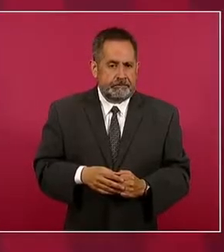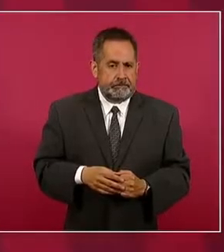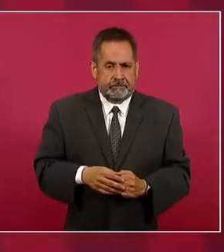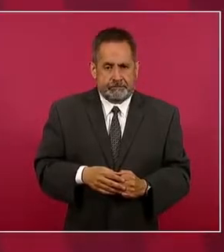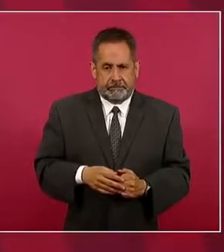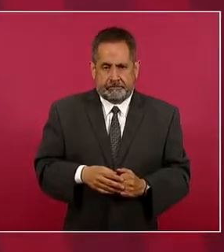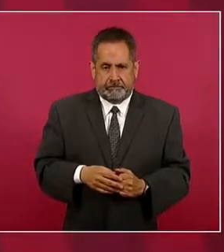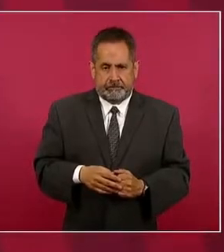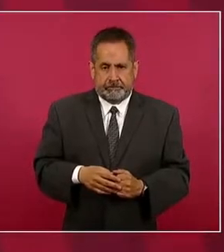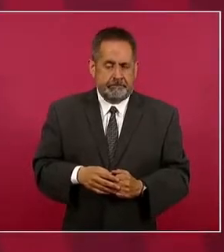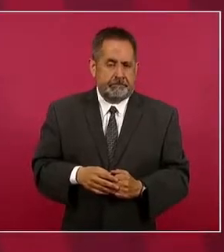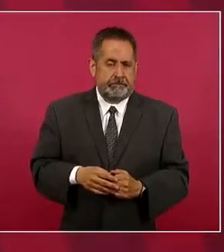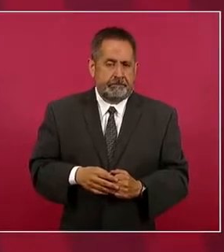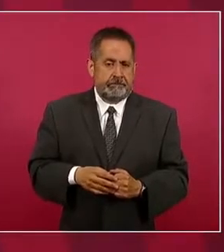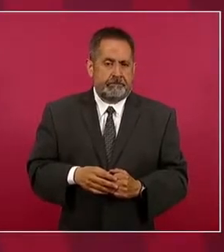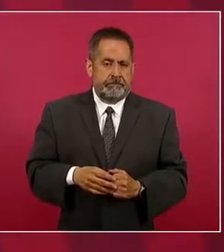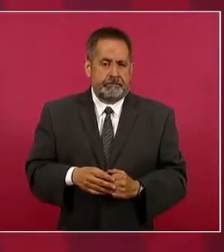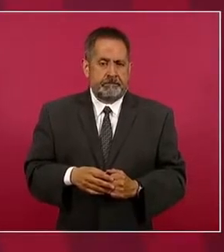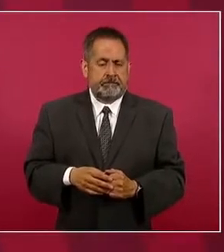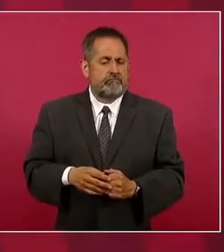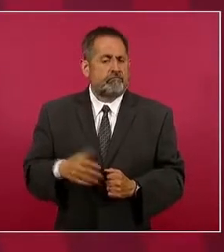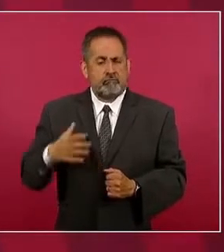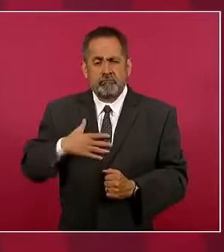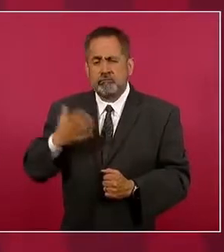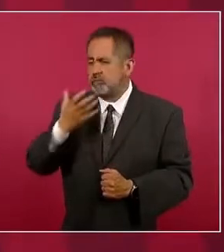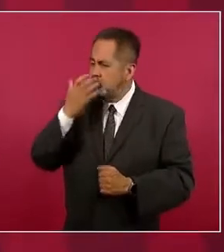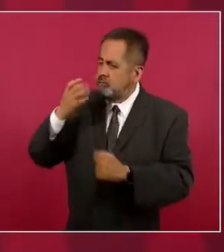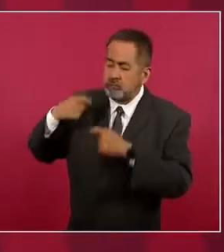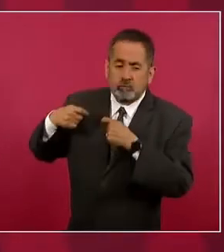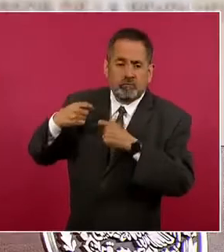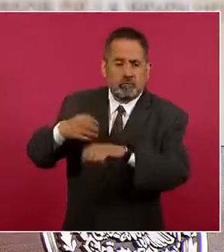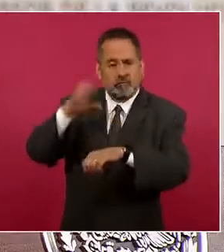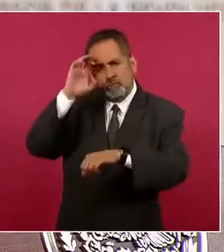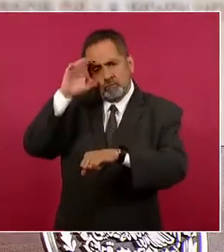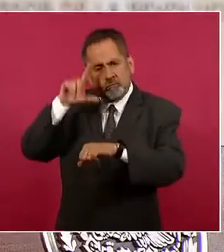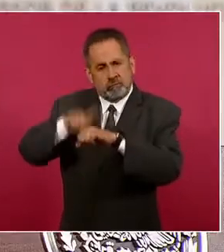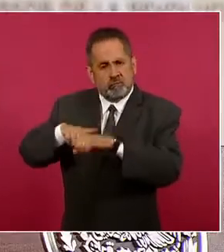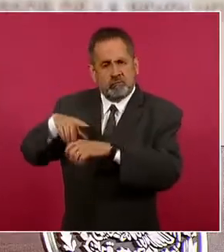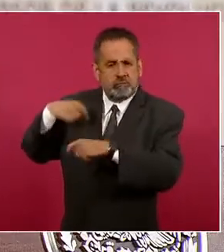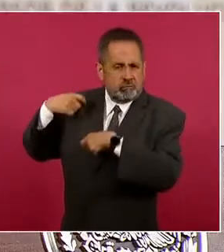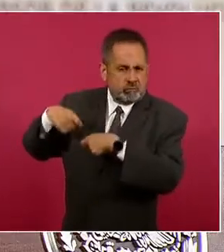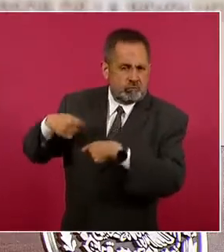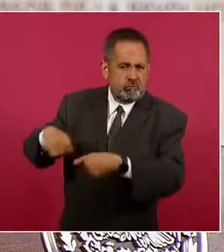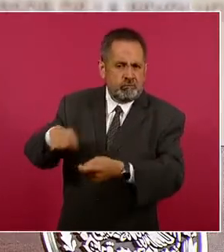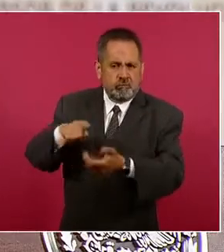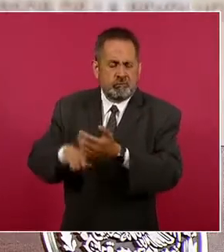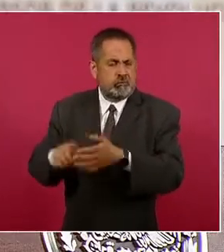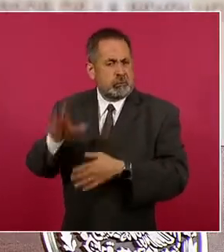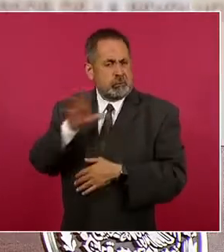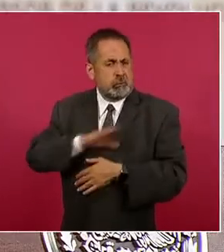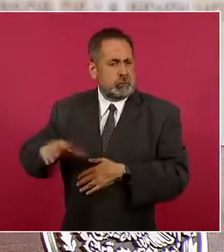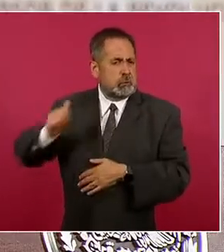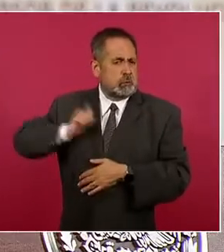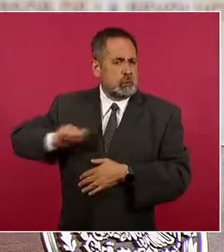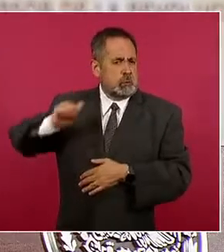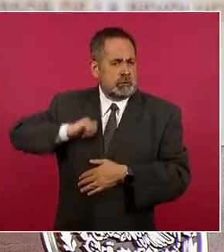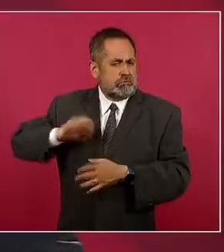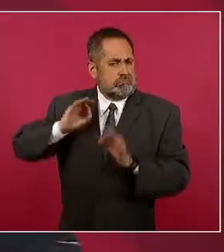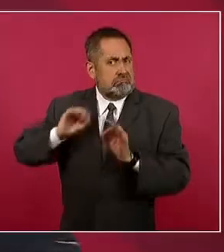inspirado en nuestras culturas, en nuestras grandes civilizaciones,